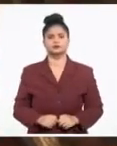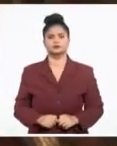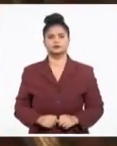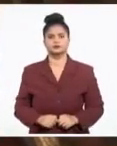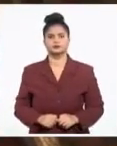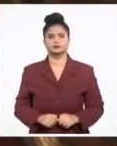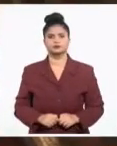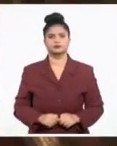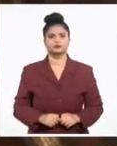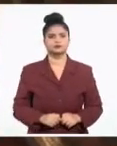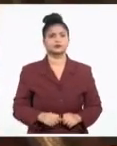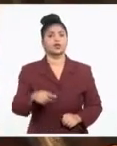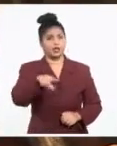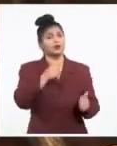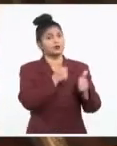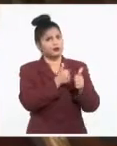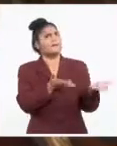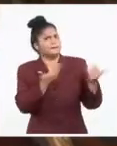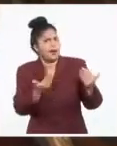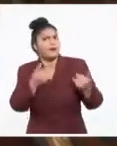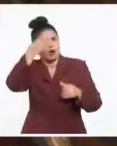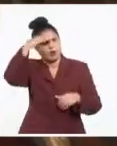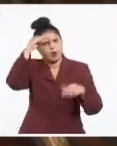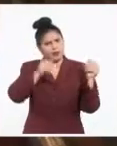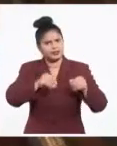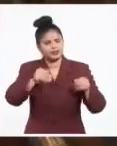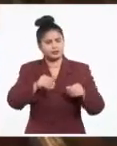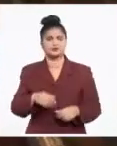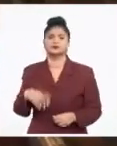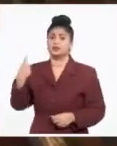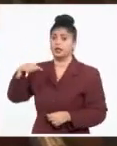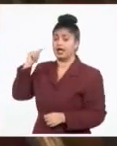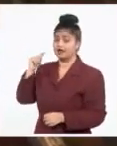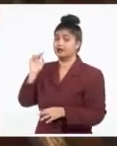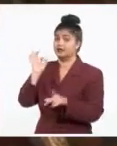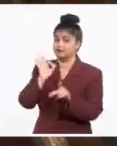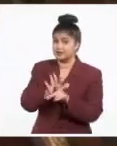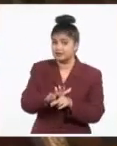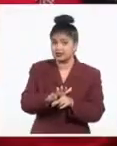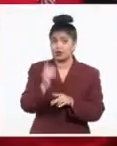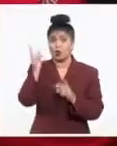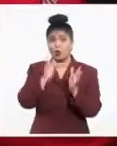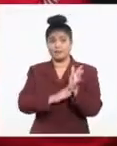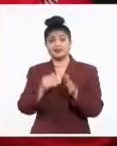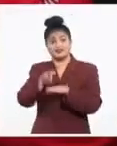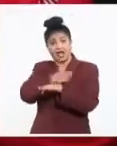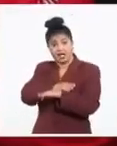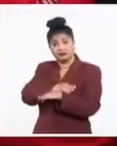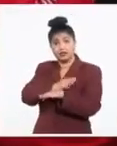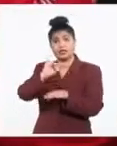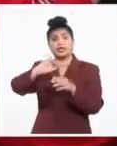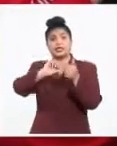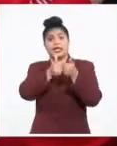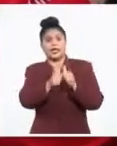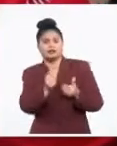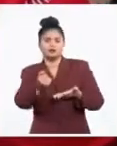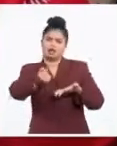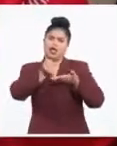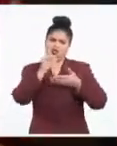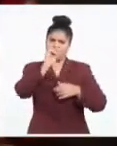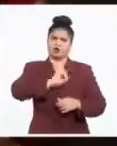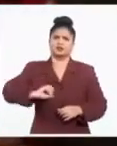de todas formas, insistieron en la posibilidad de participar. Y bueno, ahí empezamos la lucha. En un mes antes nada más, el INDE nos ayudó muchísimo. Aunque todo parecía